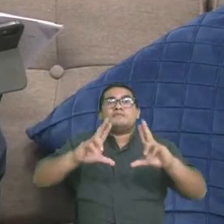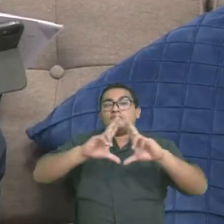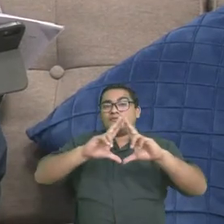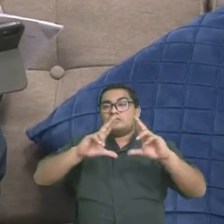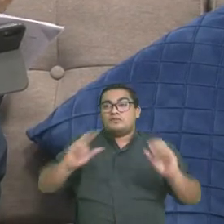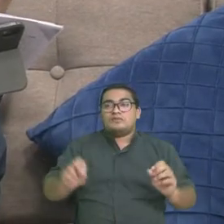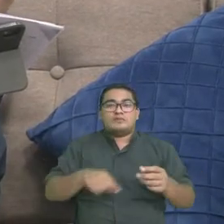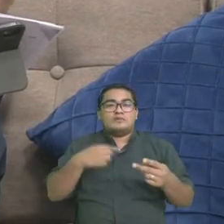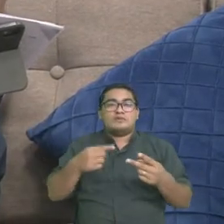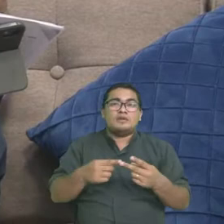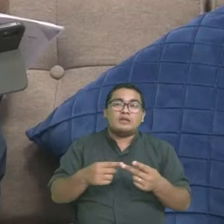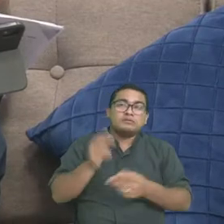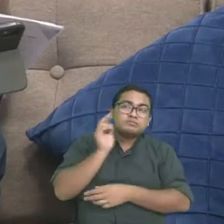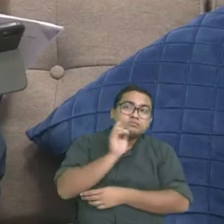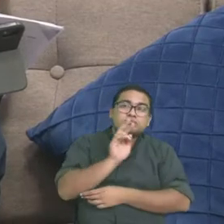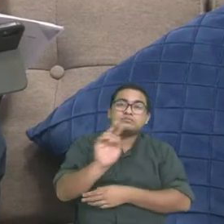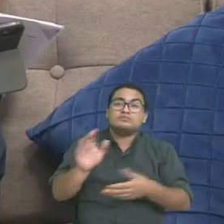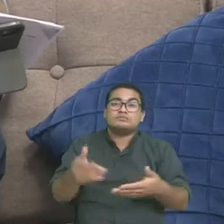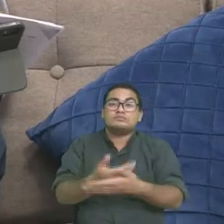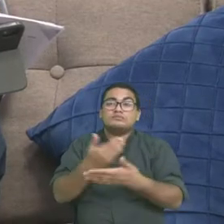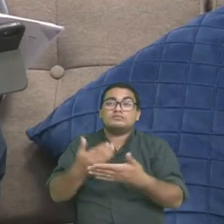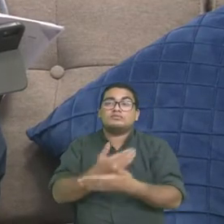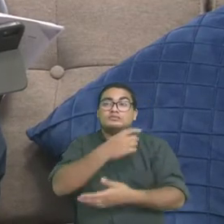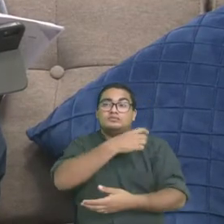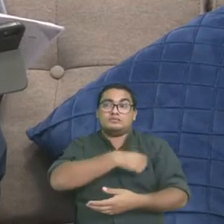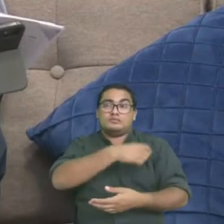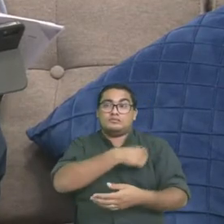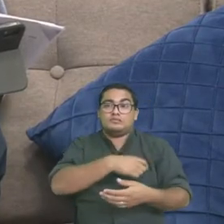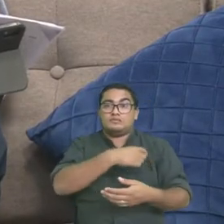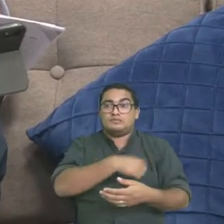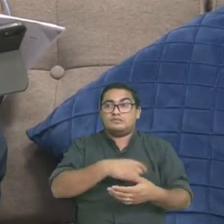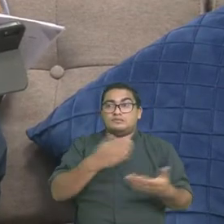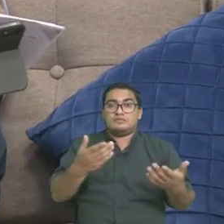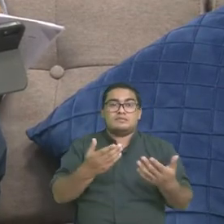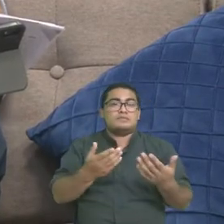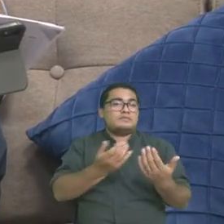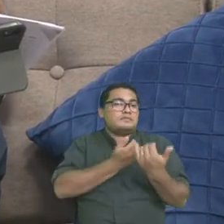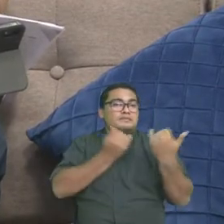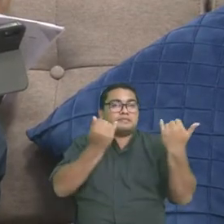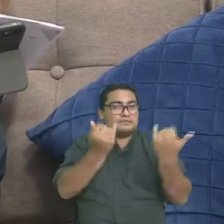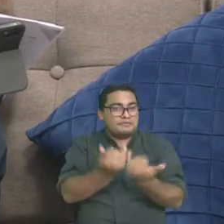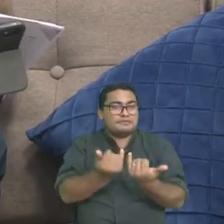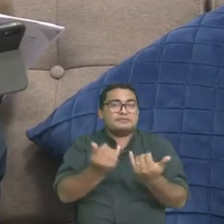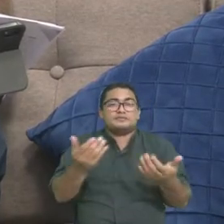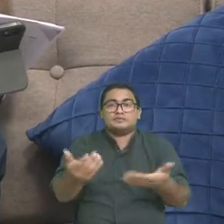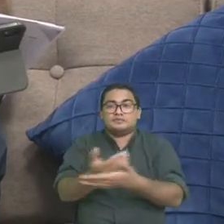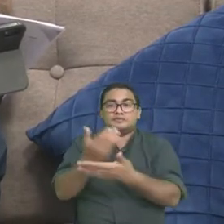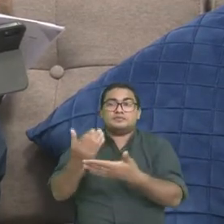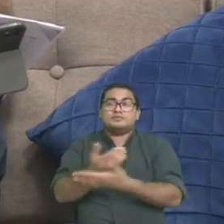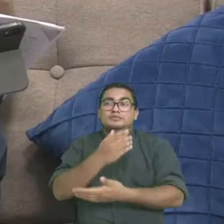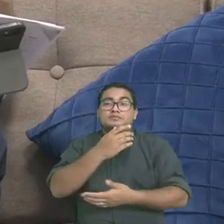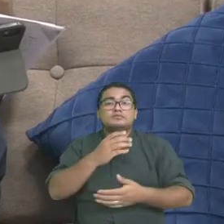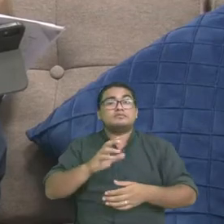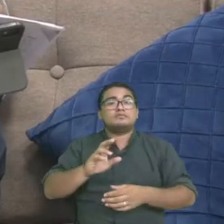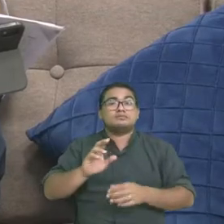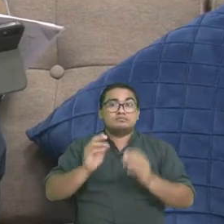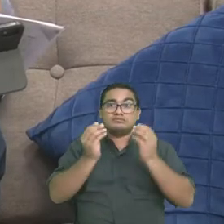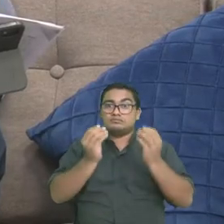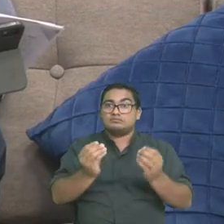las escuelas que tenemos, los centros educativos de primaria y secundaria que nosotros hoy